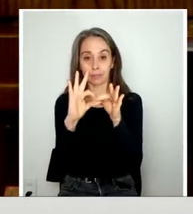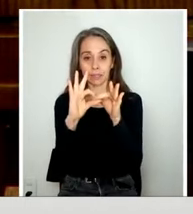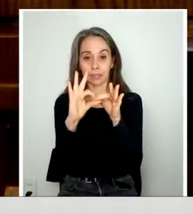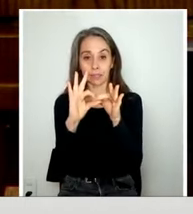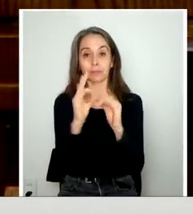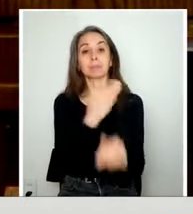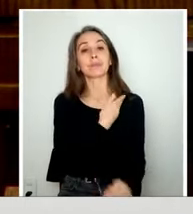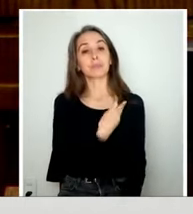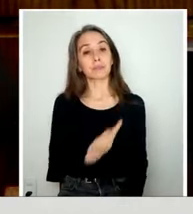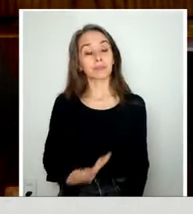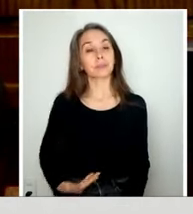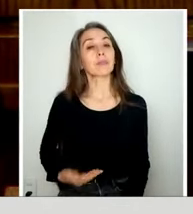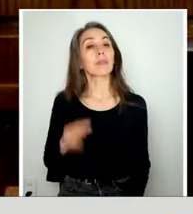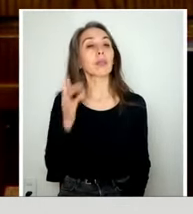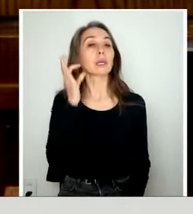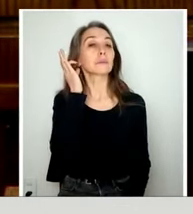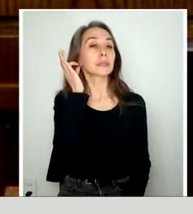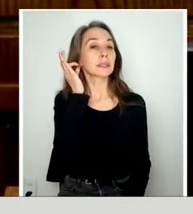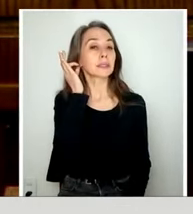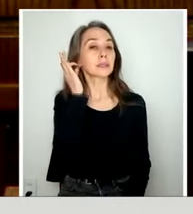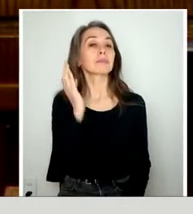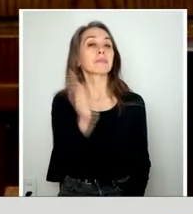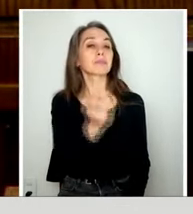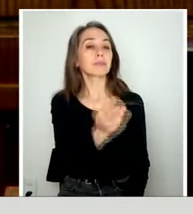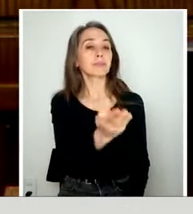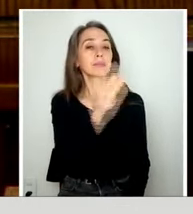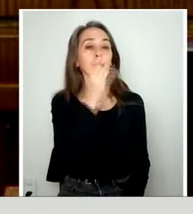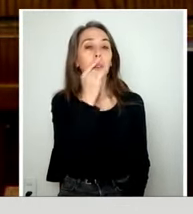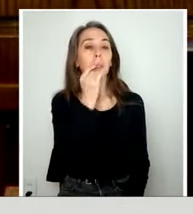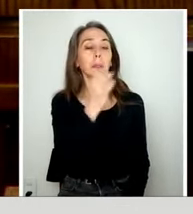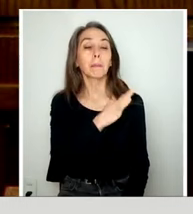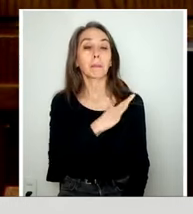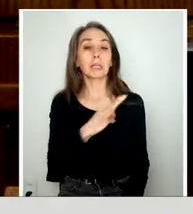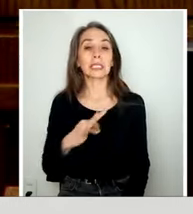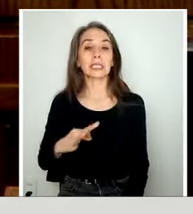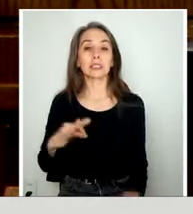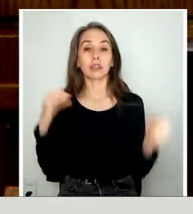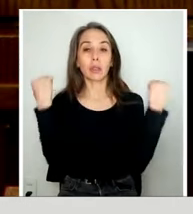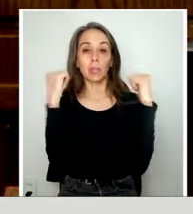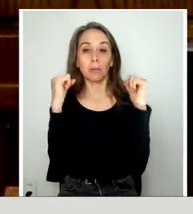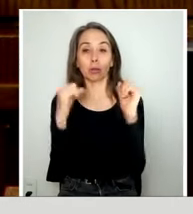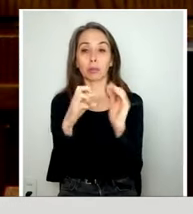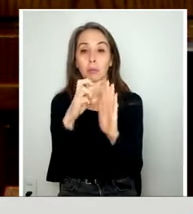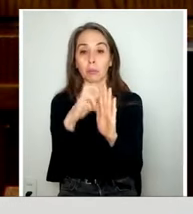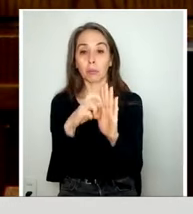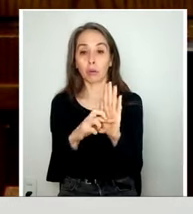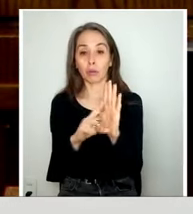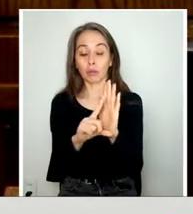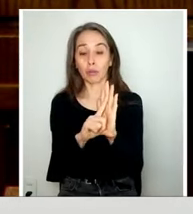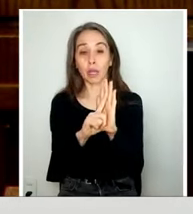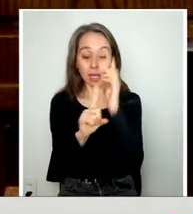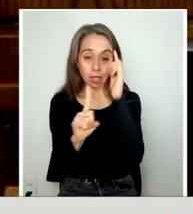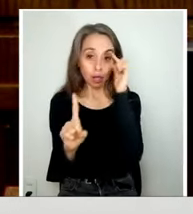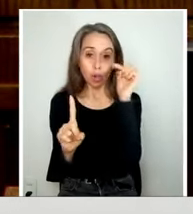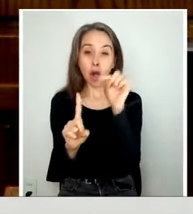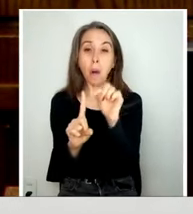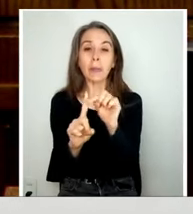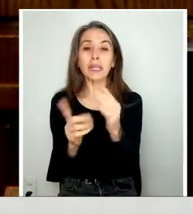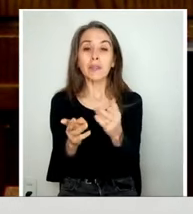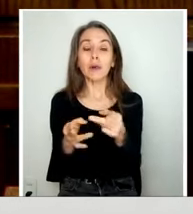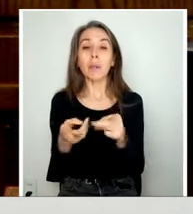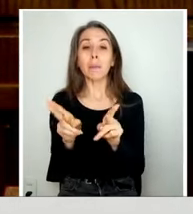estimado ministro del deporte este proyecto tiene por objeto autorizar el tránsito